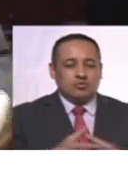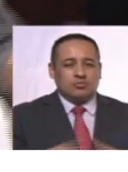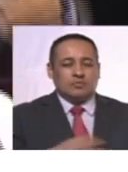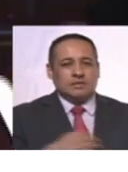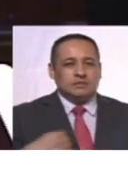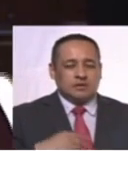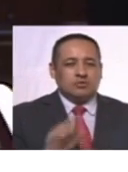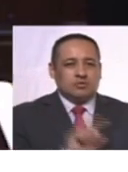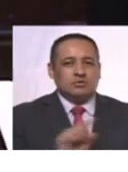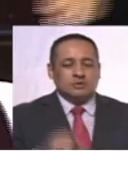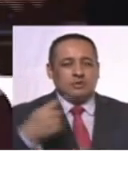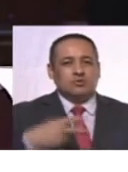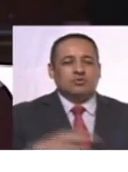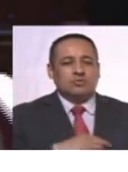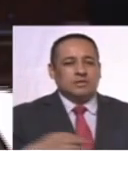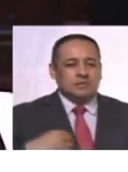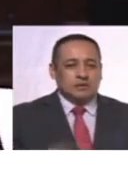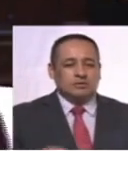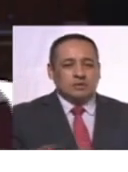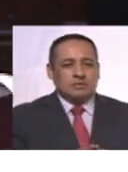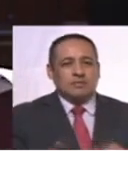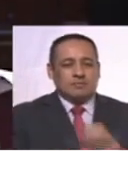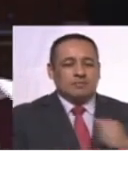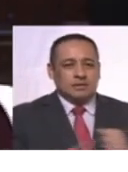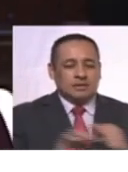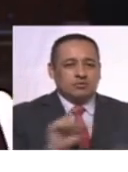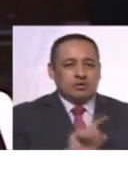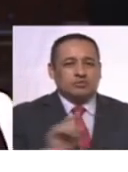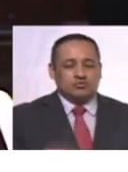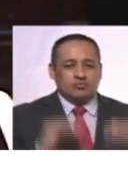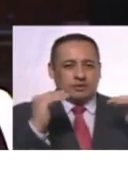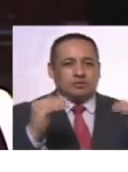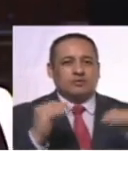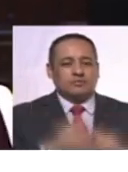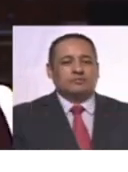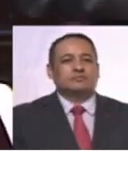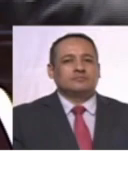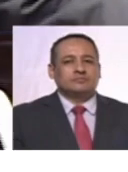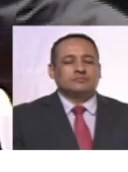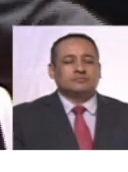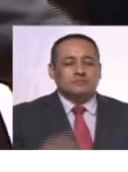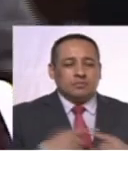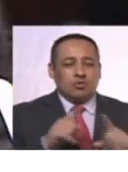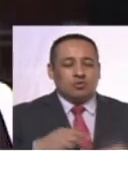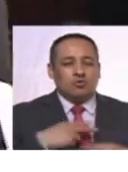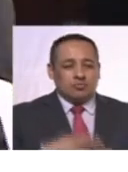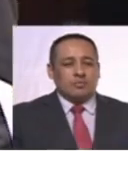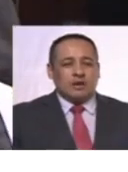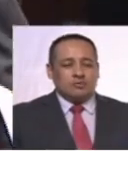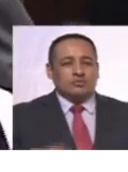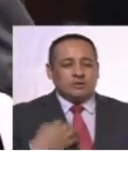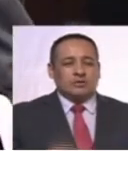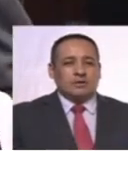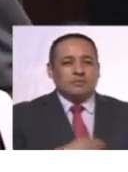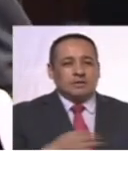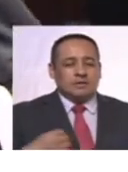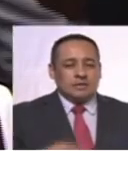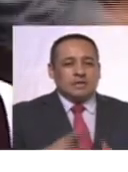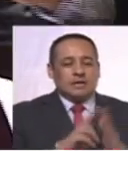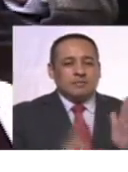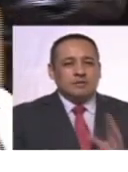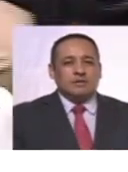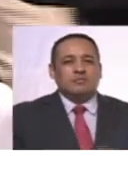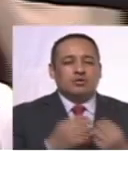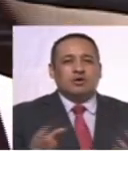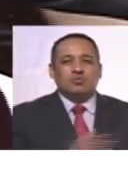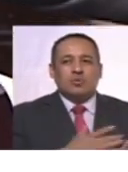Educación, cuando tengamos viceministerios de Educación Básica y Educación Superior. Por lo menos, pues, señora ministra, que se reglamente, ya que